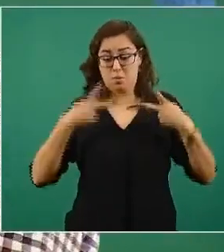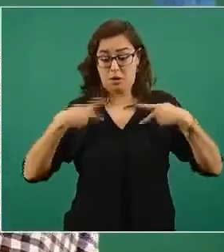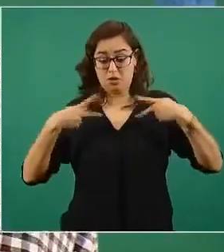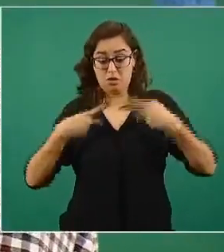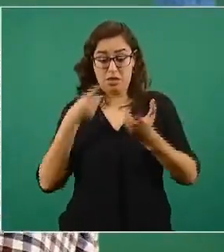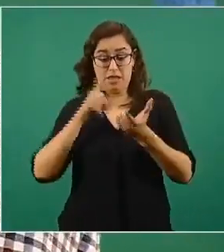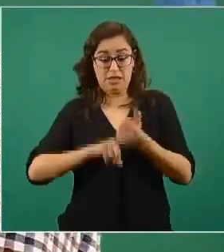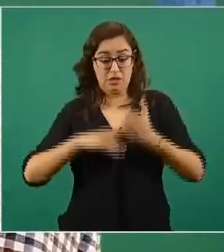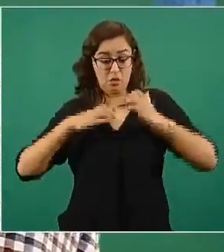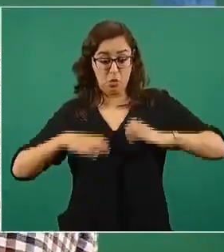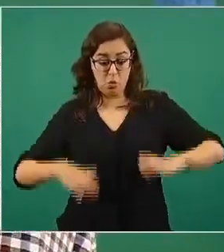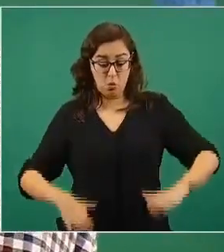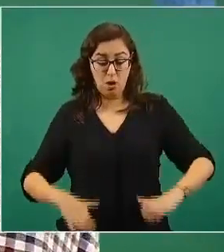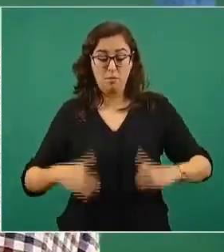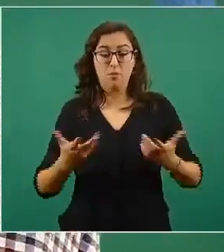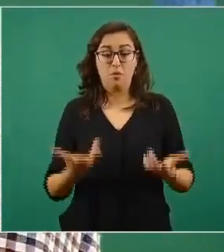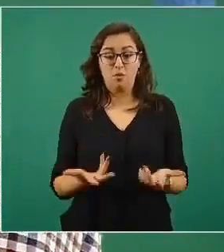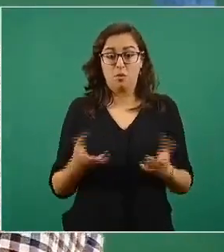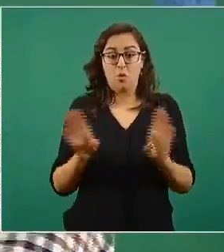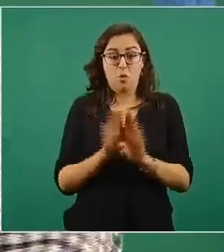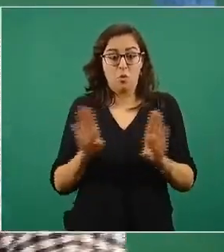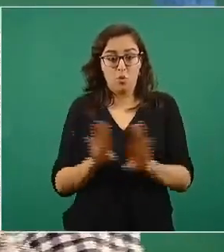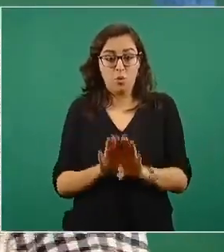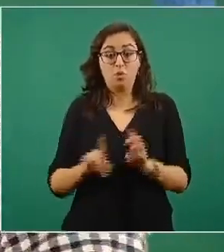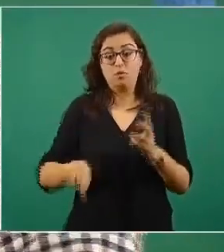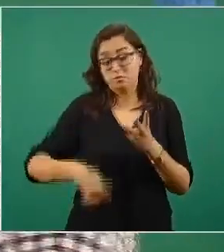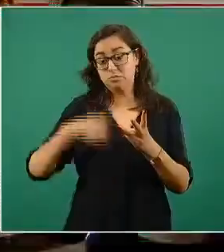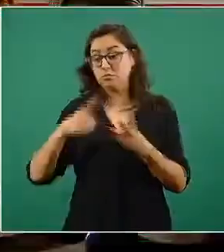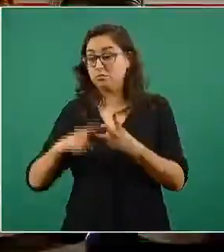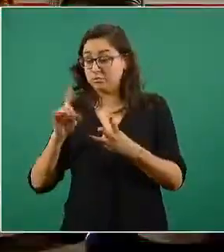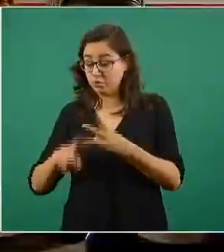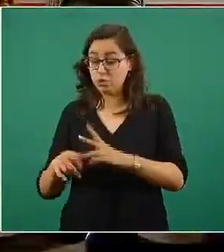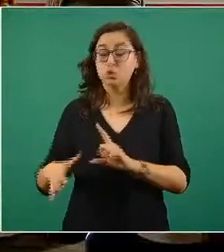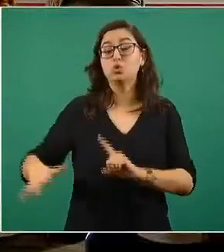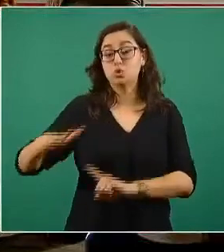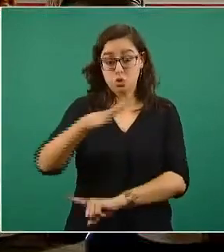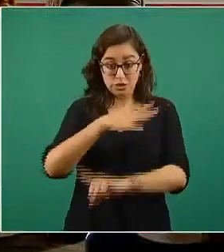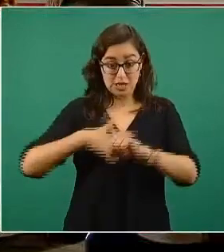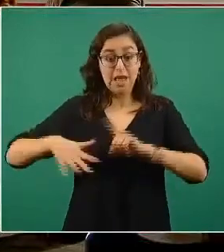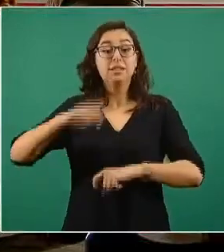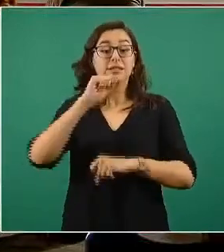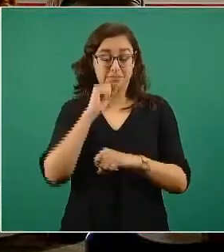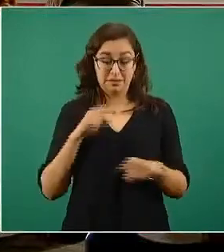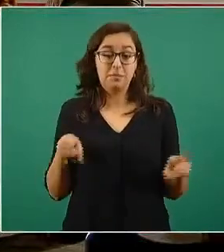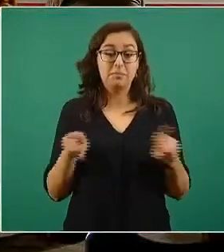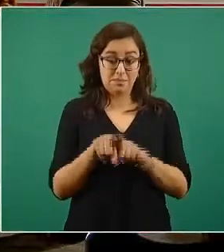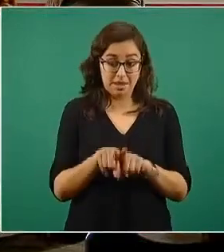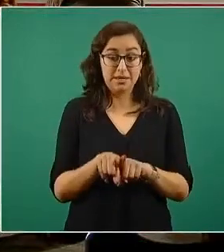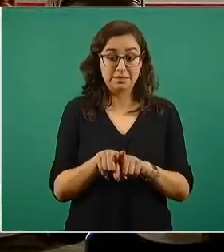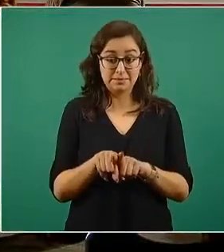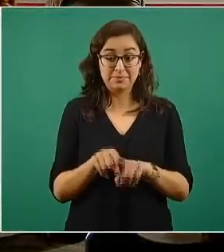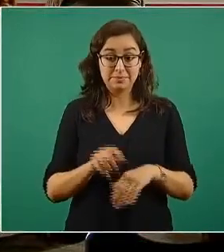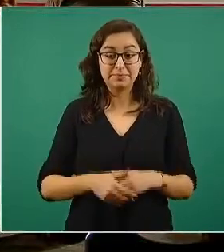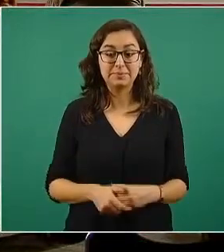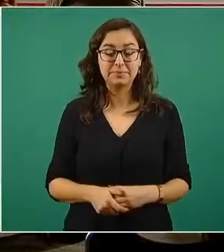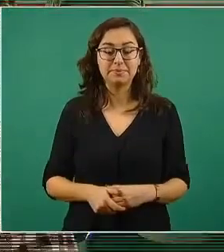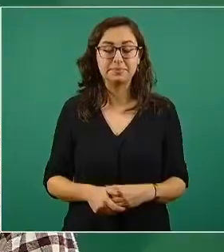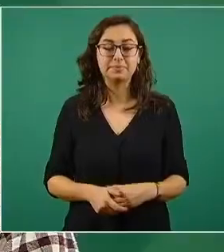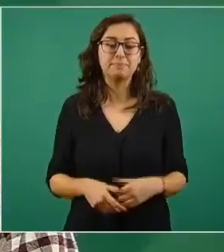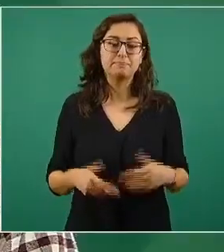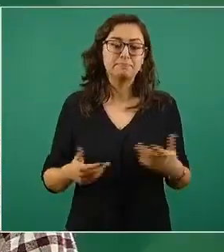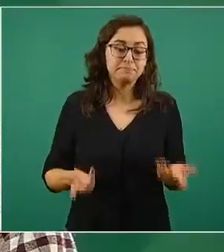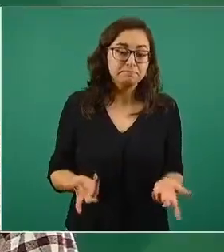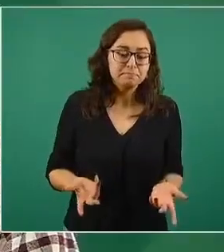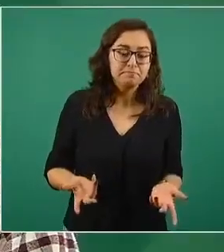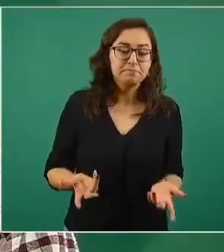condiciones biológicas, fisiopatológicas, incluso sociales de las personas que son afectadas.